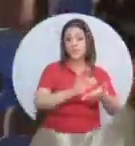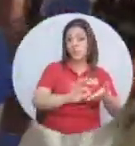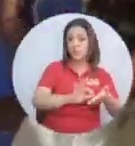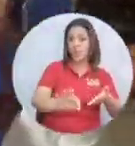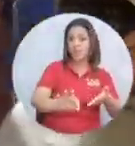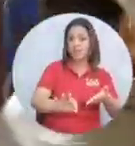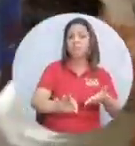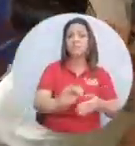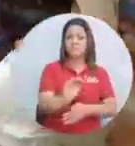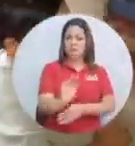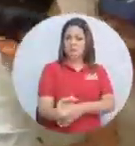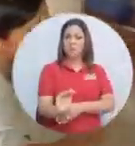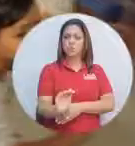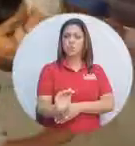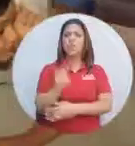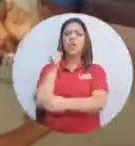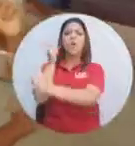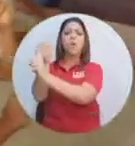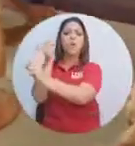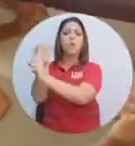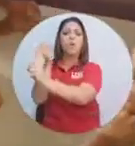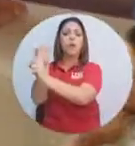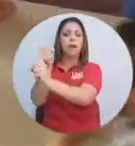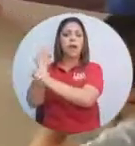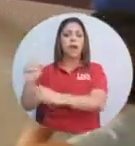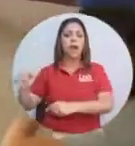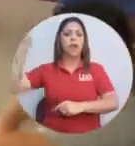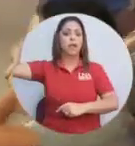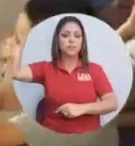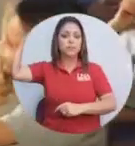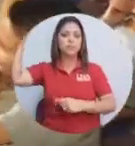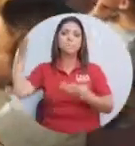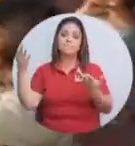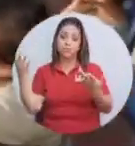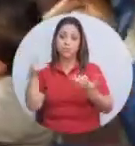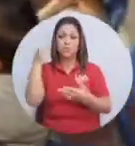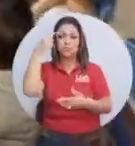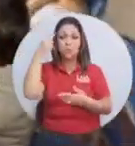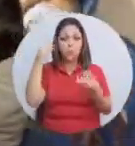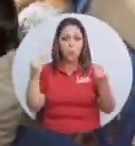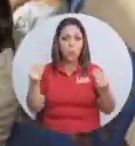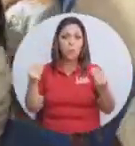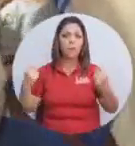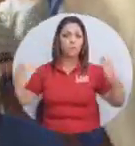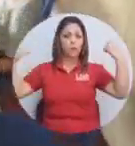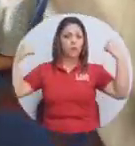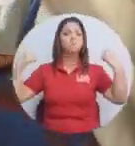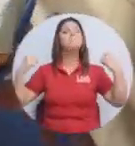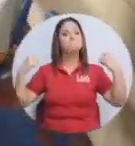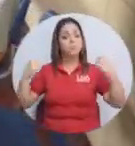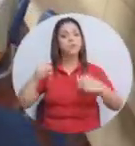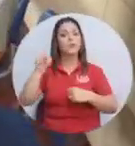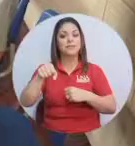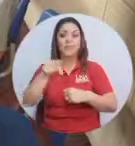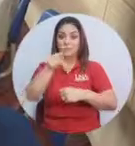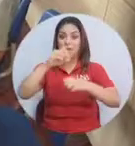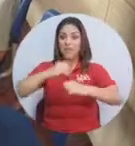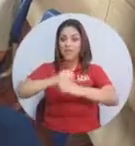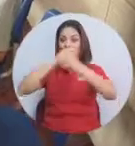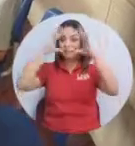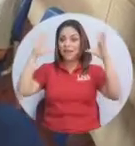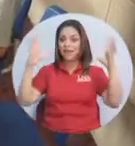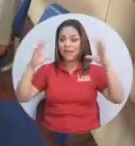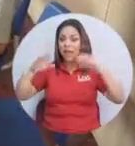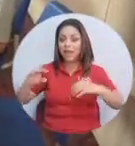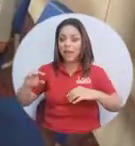ya y entrando a la secundaria. Y la gente dice, ¿cómo? ¿Cómo tiene tanta fuerza ese chiquito o esa chiquita? Pensemos entonces ahora en entornos universitarios que nos